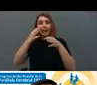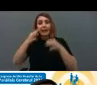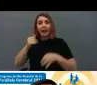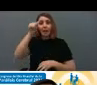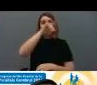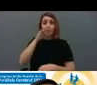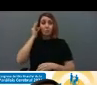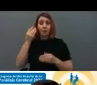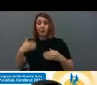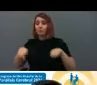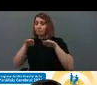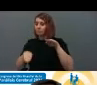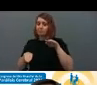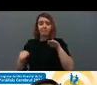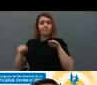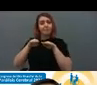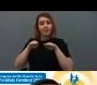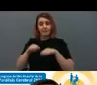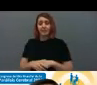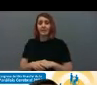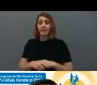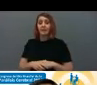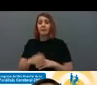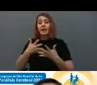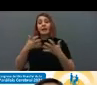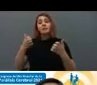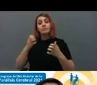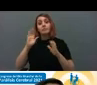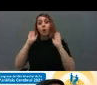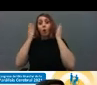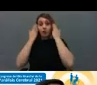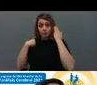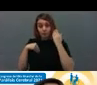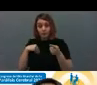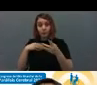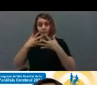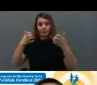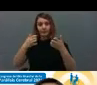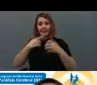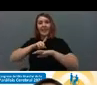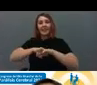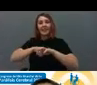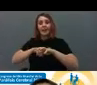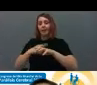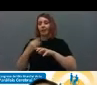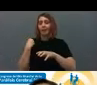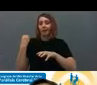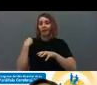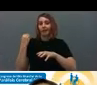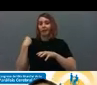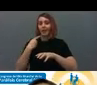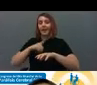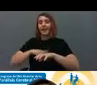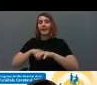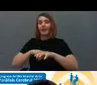y hombres. Sin duda, y con el lema del Congreso, con ese reloj que nos habla, con ese reloj que nos